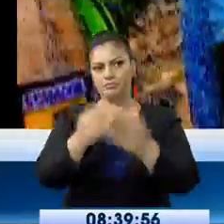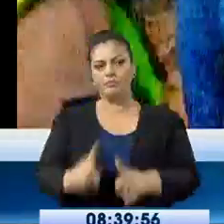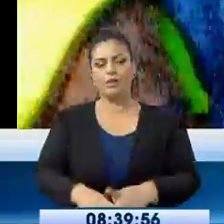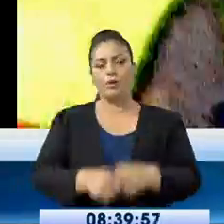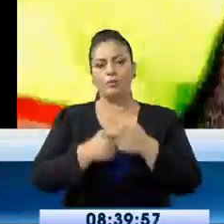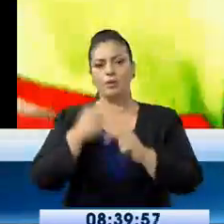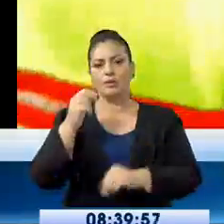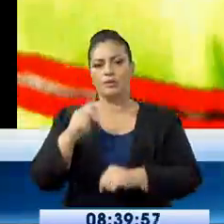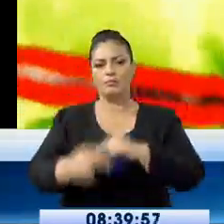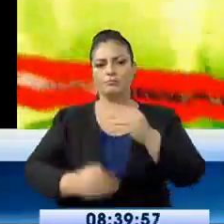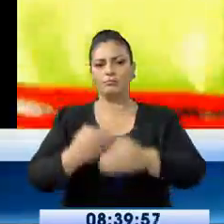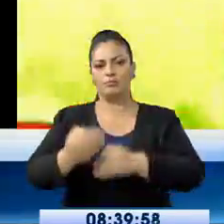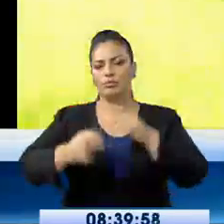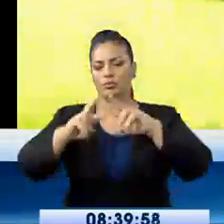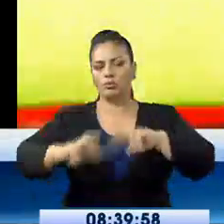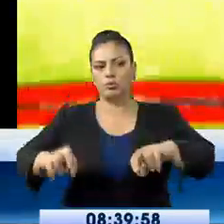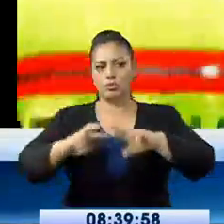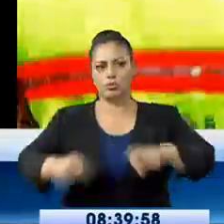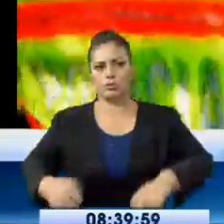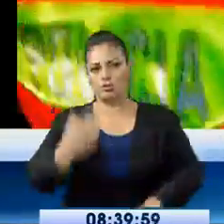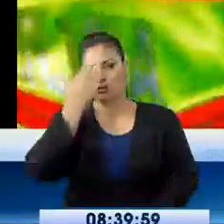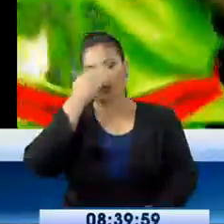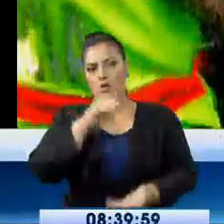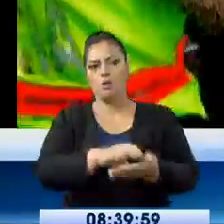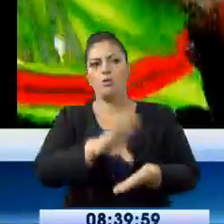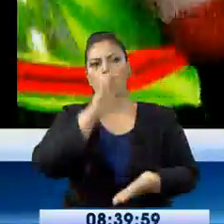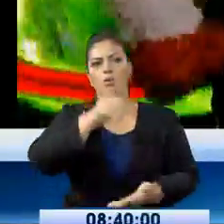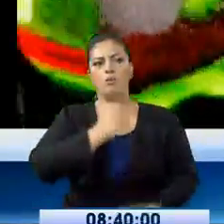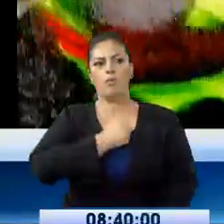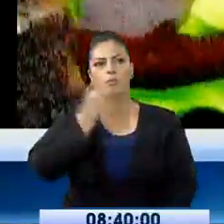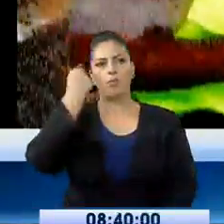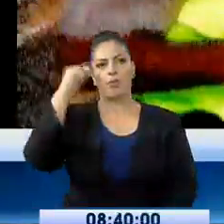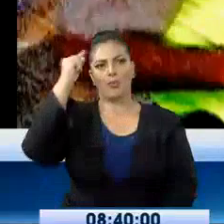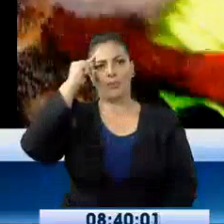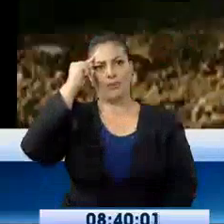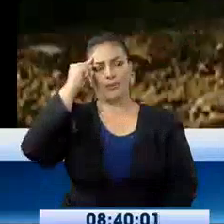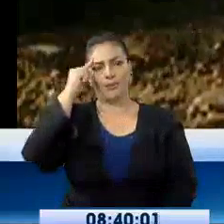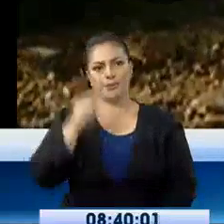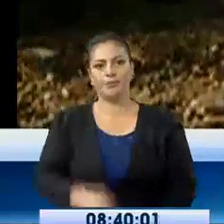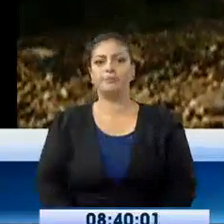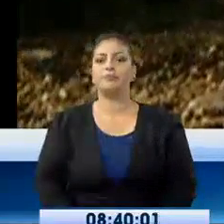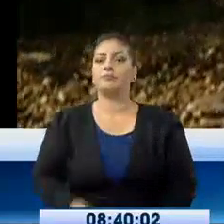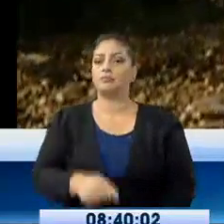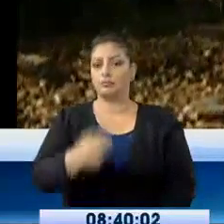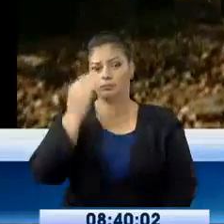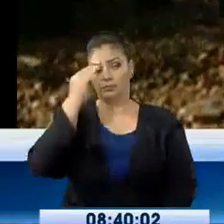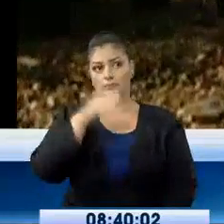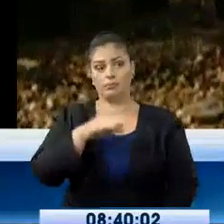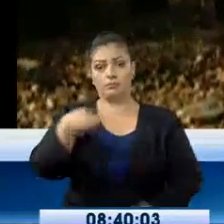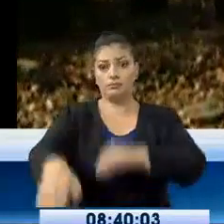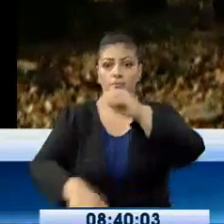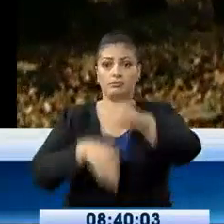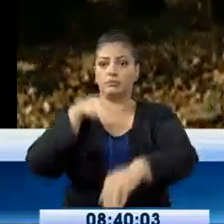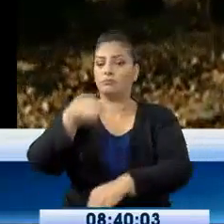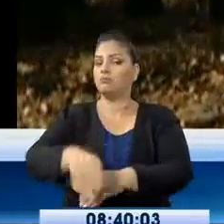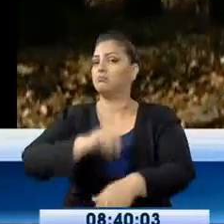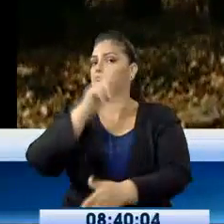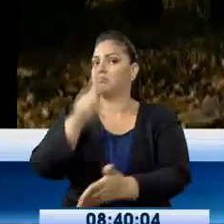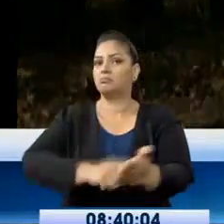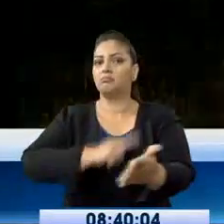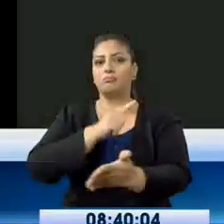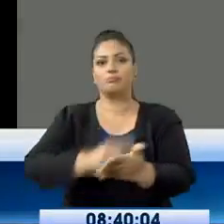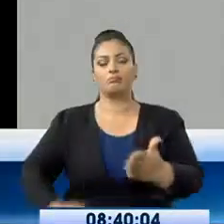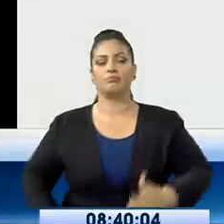este tema. Se trata de un plantel fiscal y reconocen que ese no era un sitio apto para supuestas